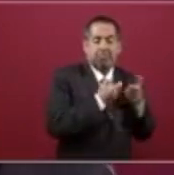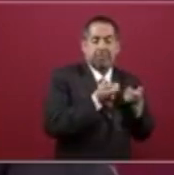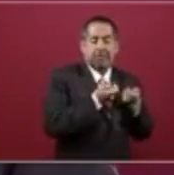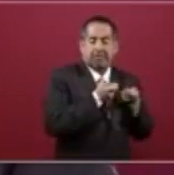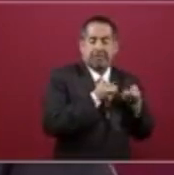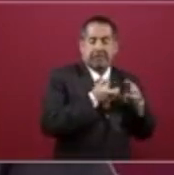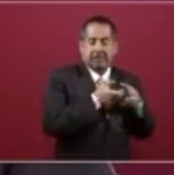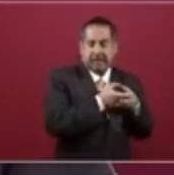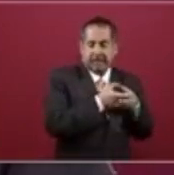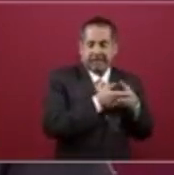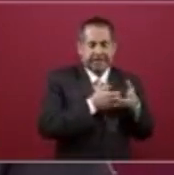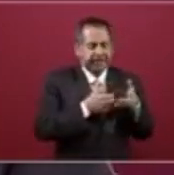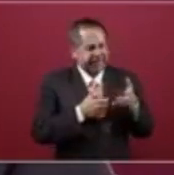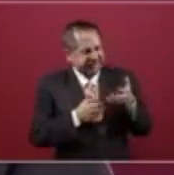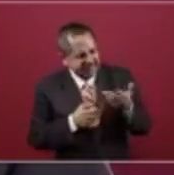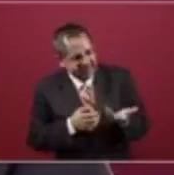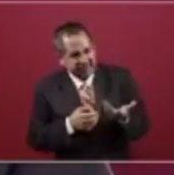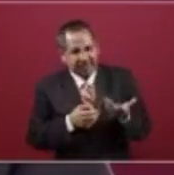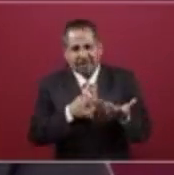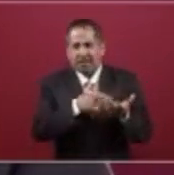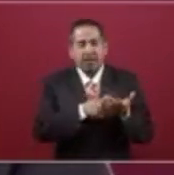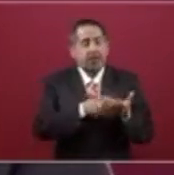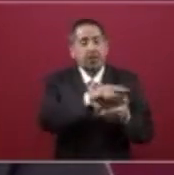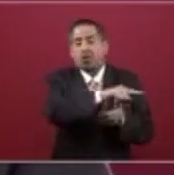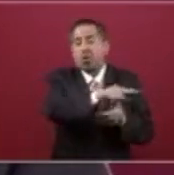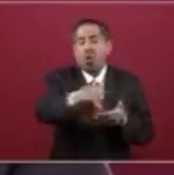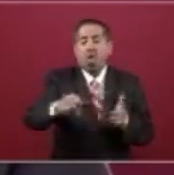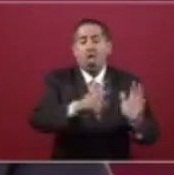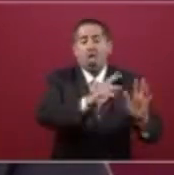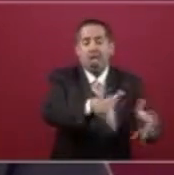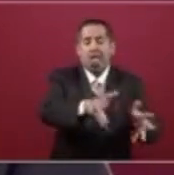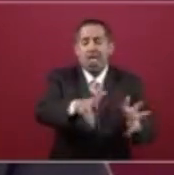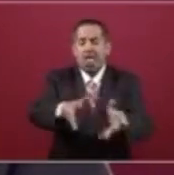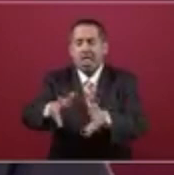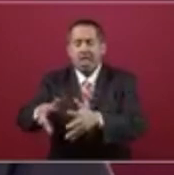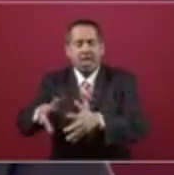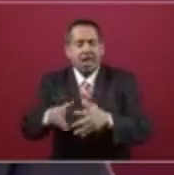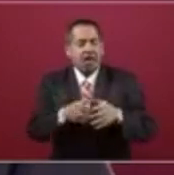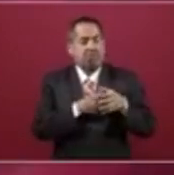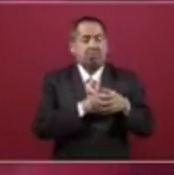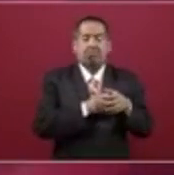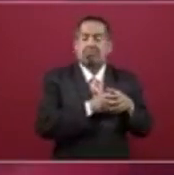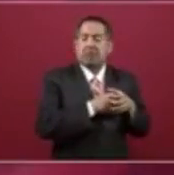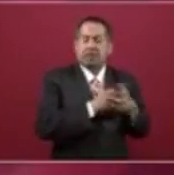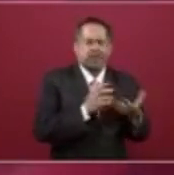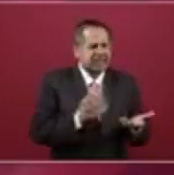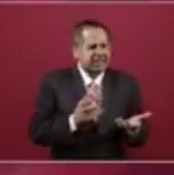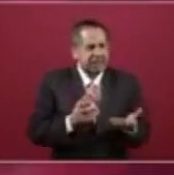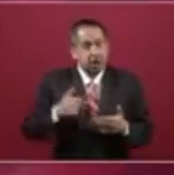se queda rezagado. Yo cuando estudié,